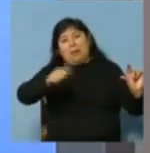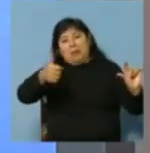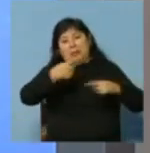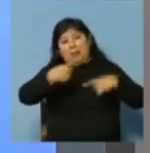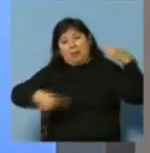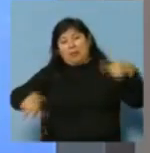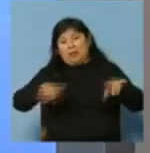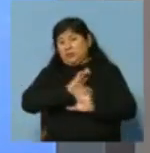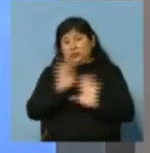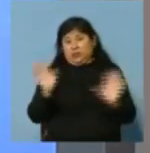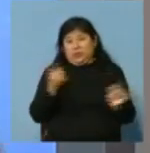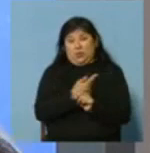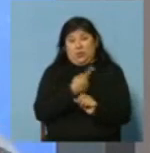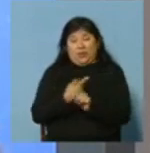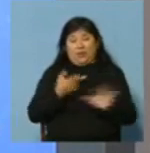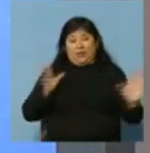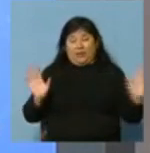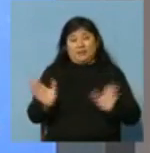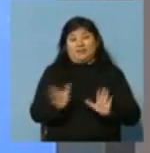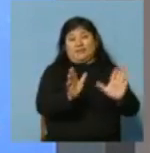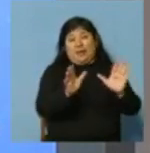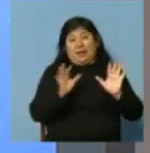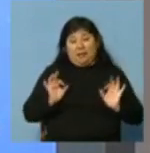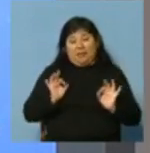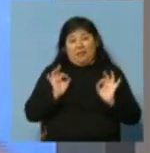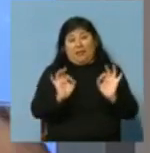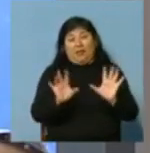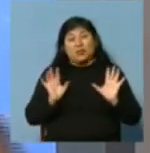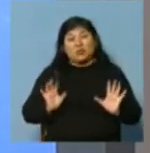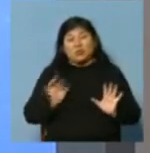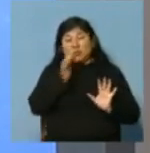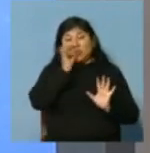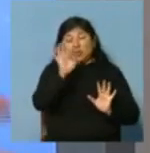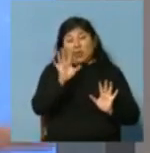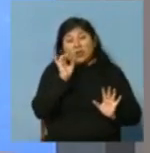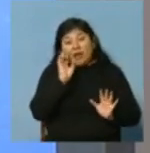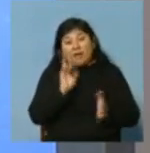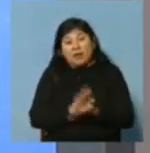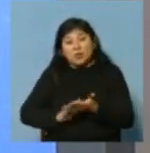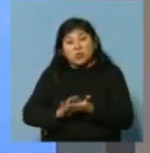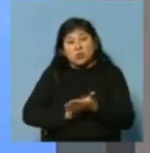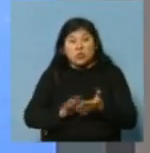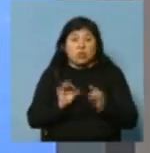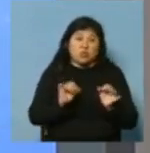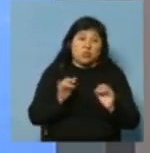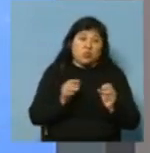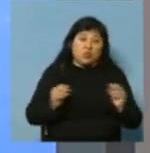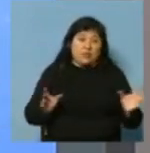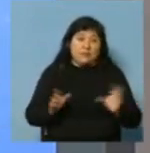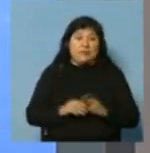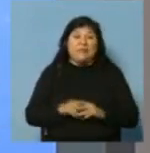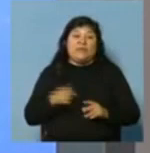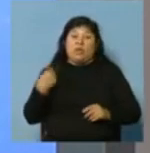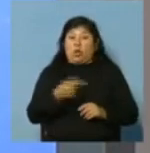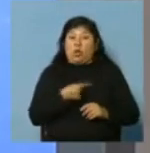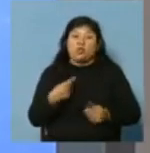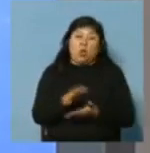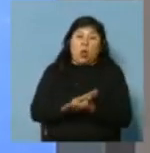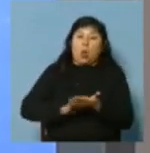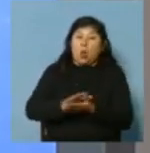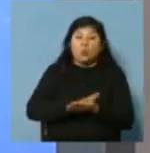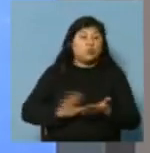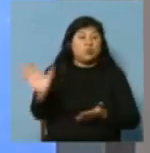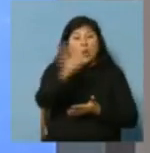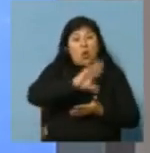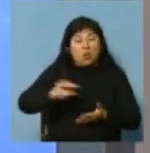si yo tuviese que catalogar la clase de personas que estoy recibiendo aparece el escudo no la cura no nosotros jugamos a todo tipo de gente